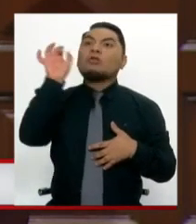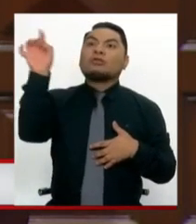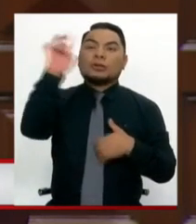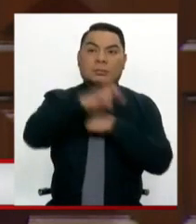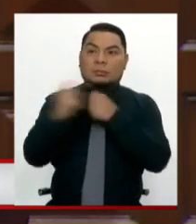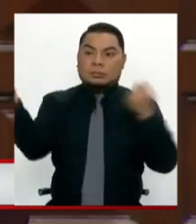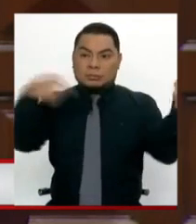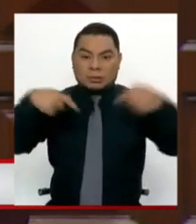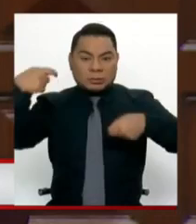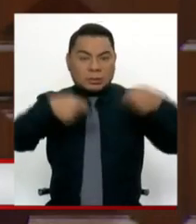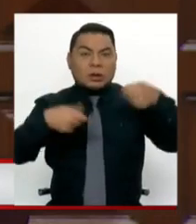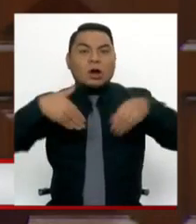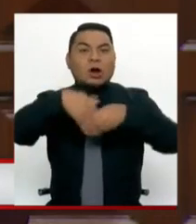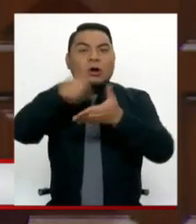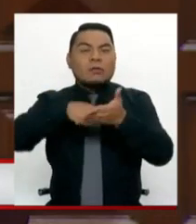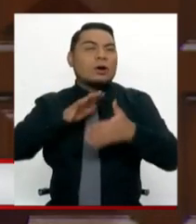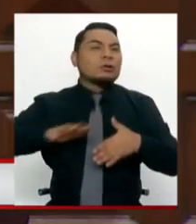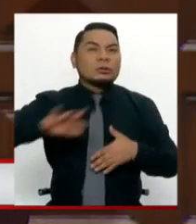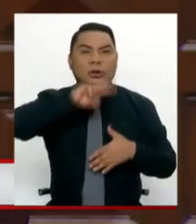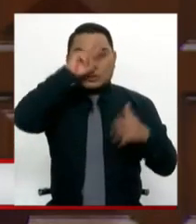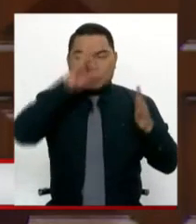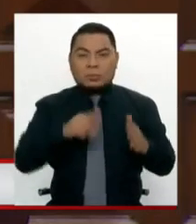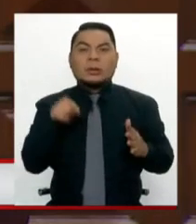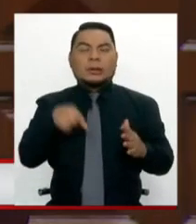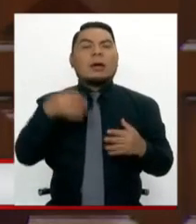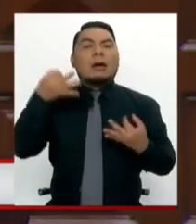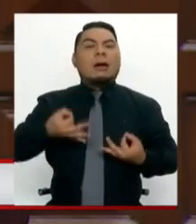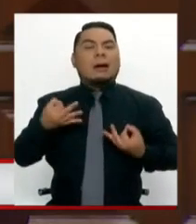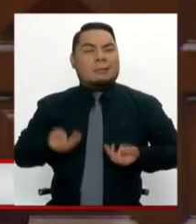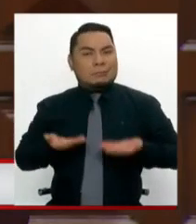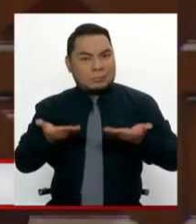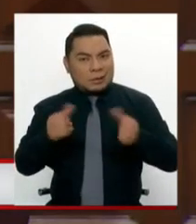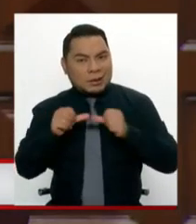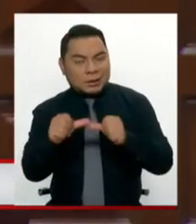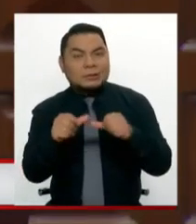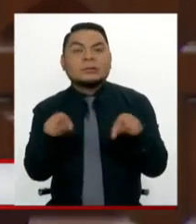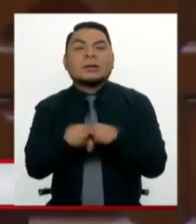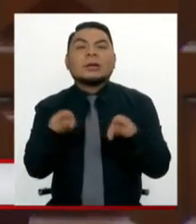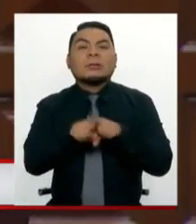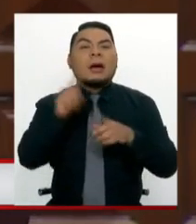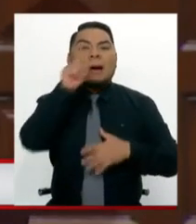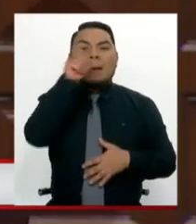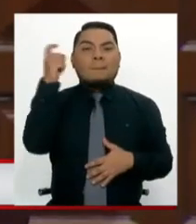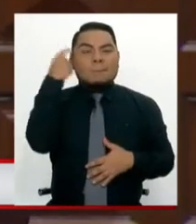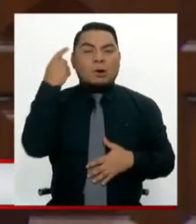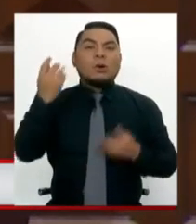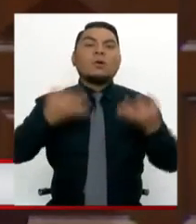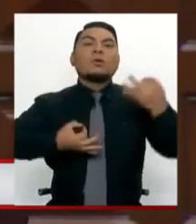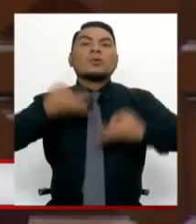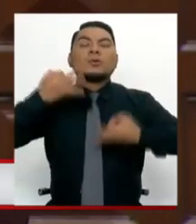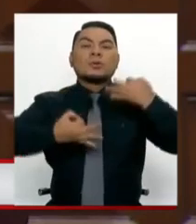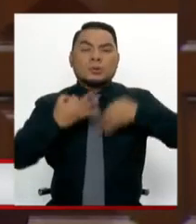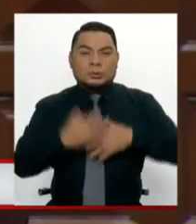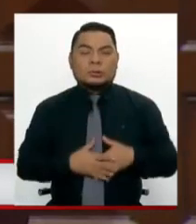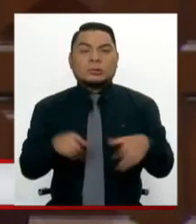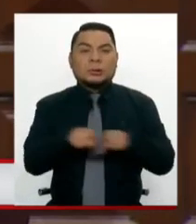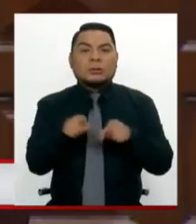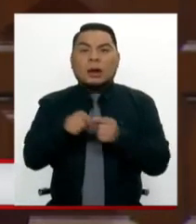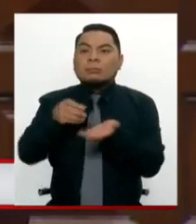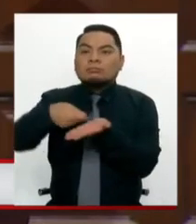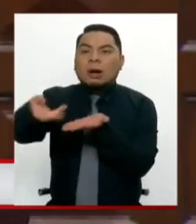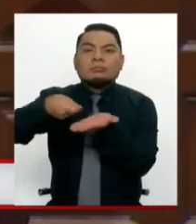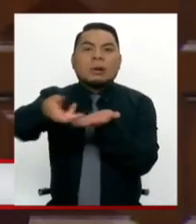y contractuales de todos los peruanos, están garantizados, como también la política de justicia